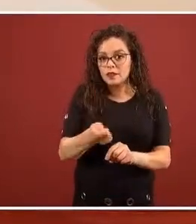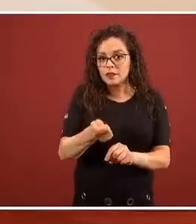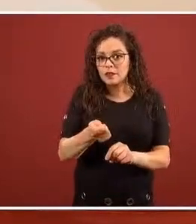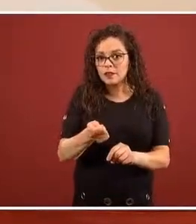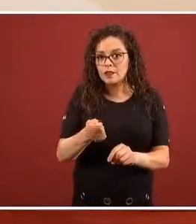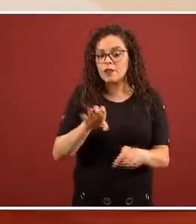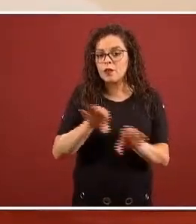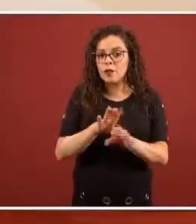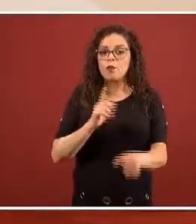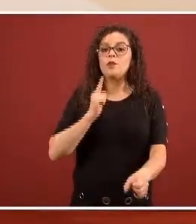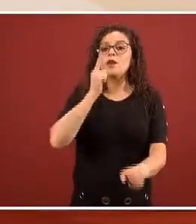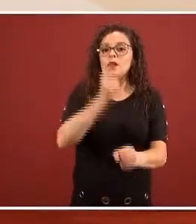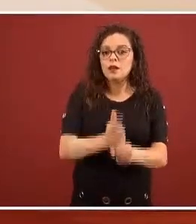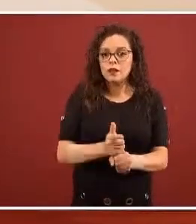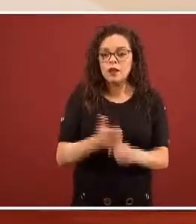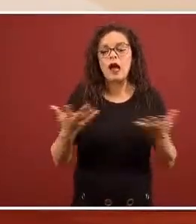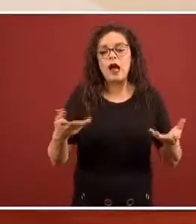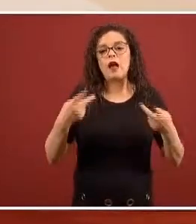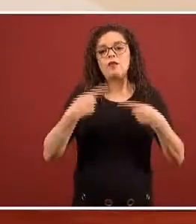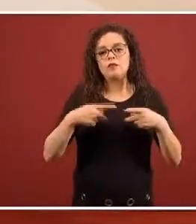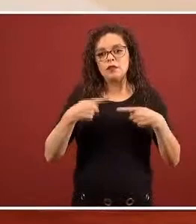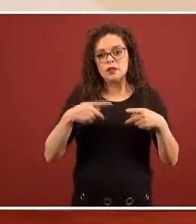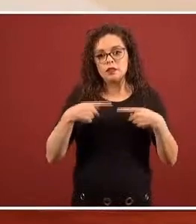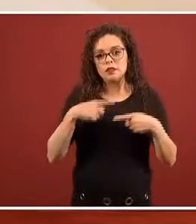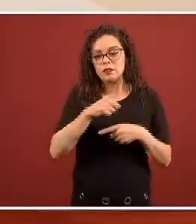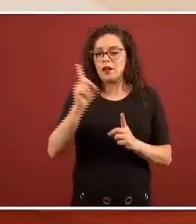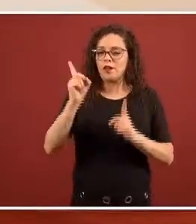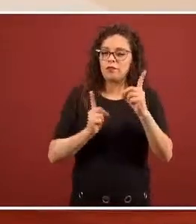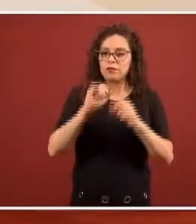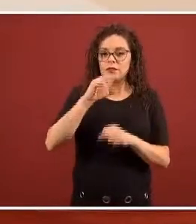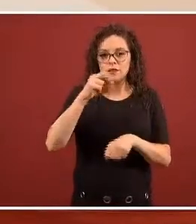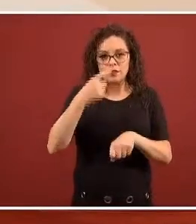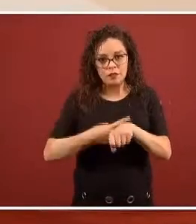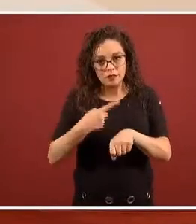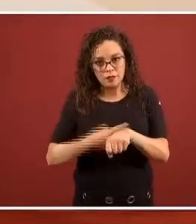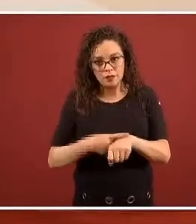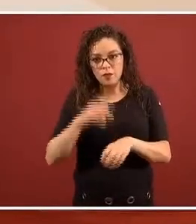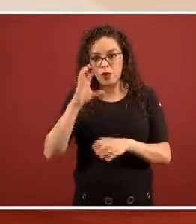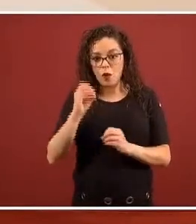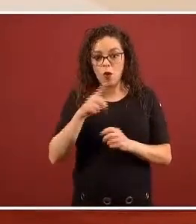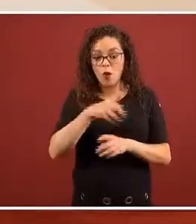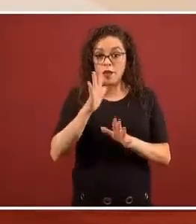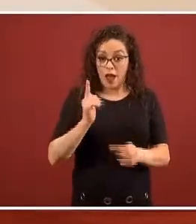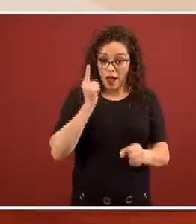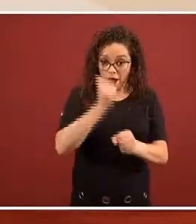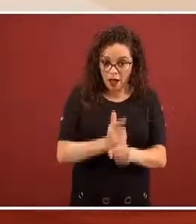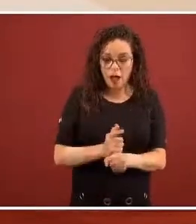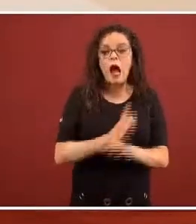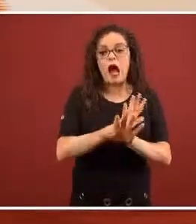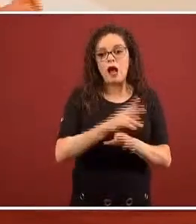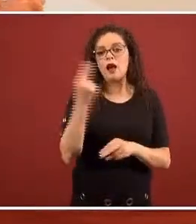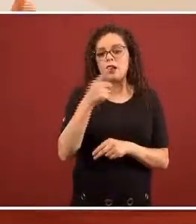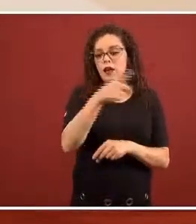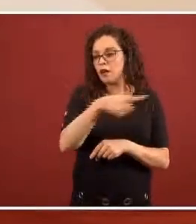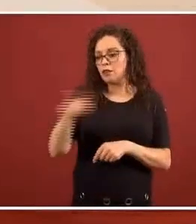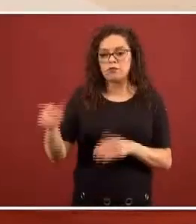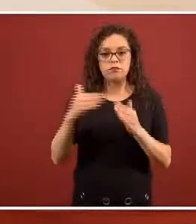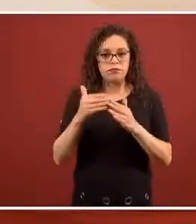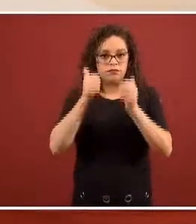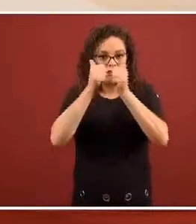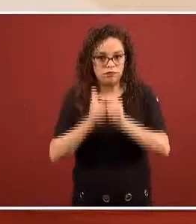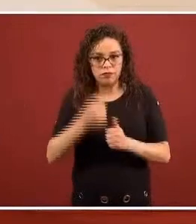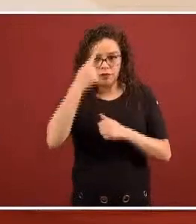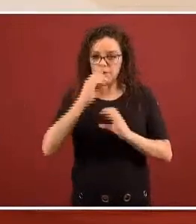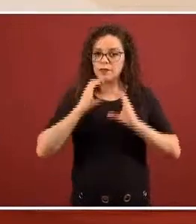detección, identificación, detección y resguardo domiciliar. Porque si algún